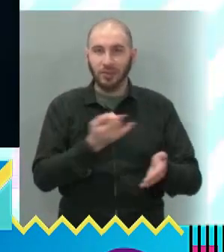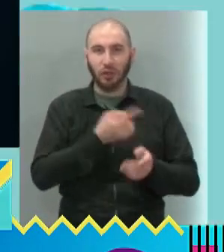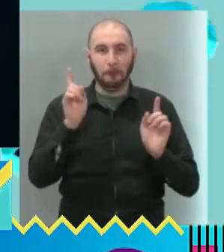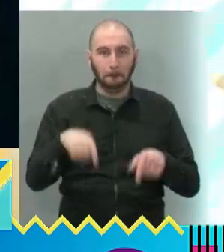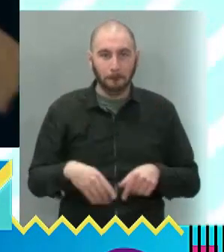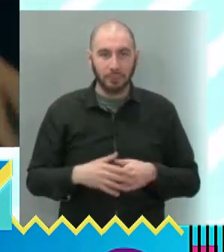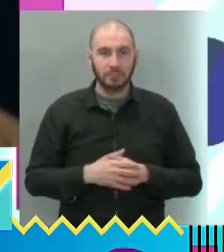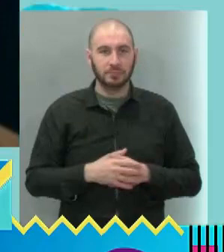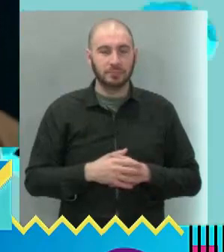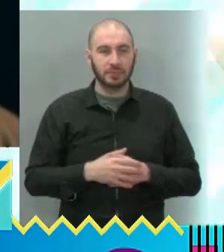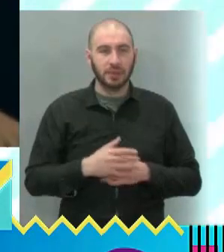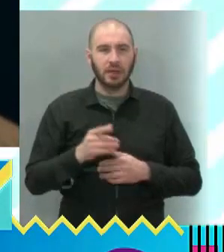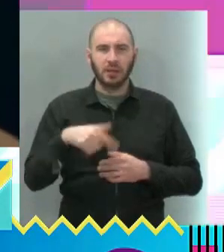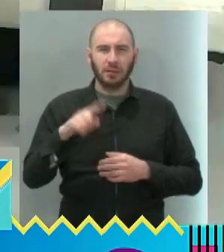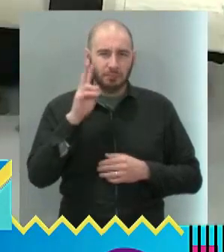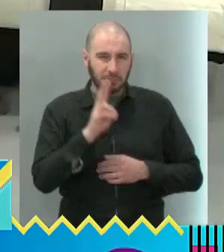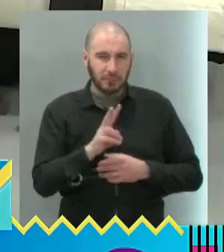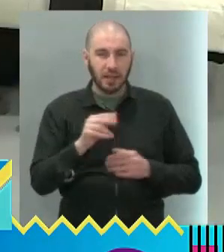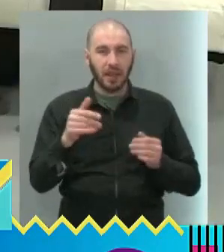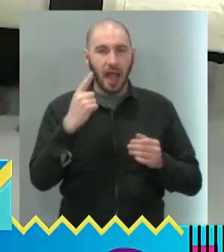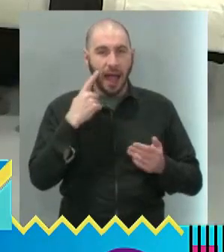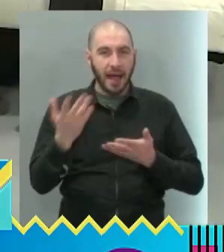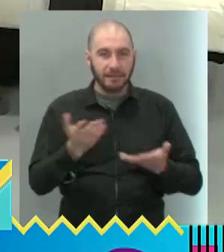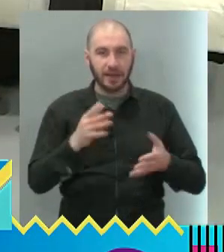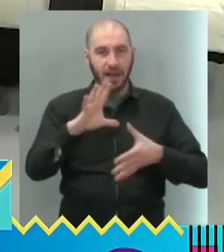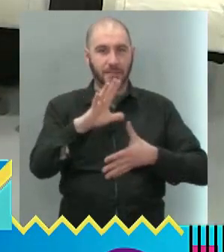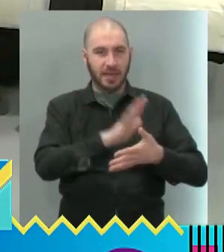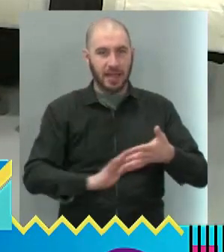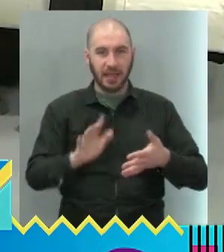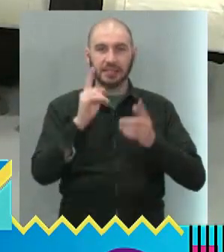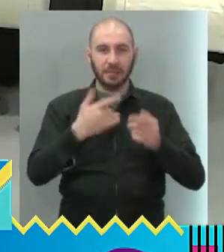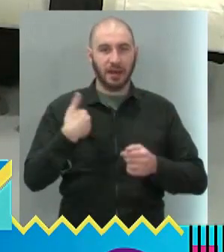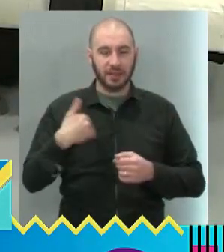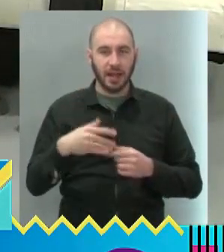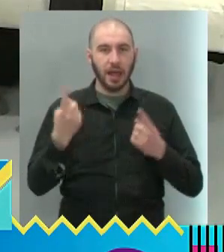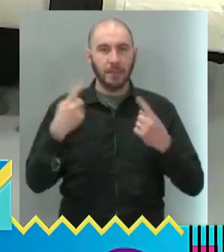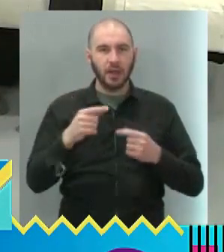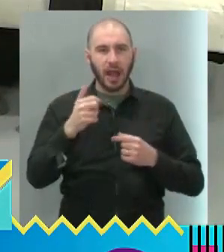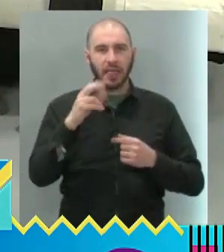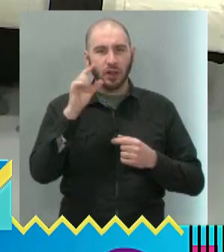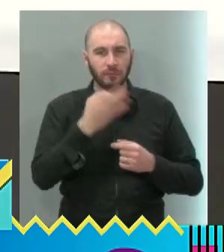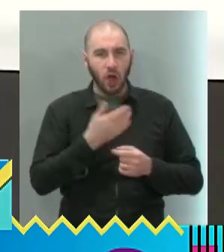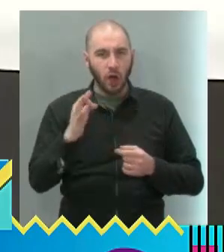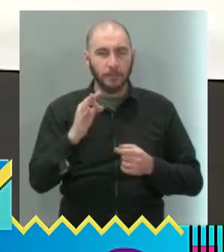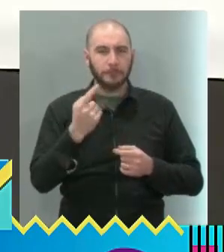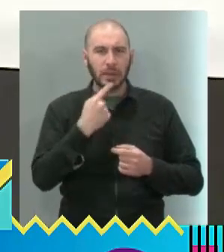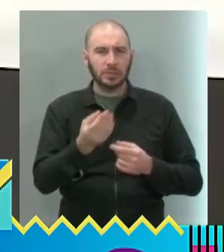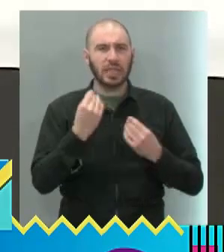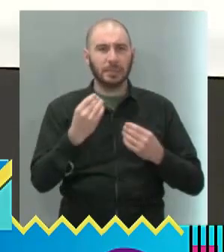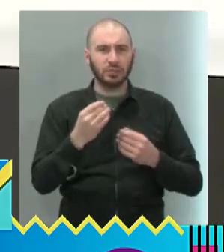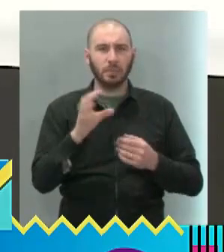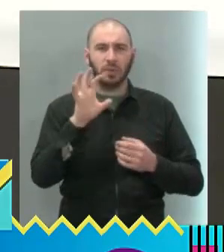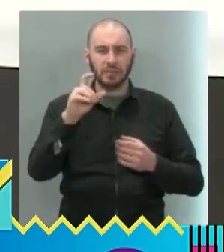derivar. Bien, bueno, pudimos ver un poco el panorama de América, también de Argentina, pero Adolfo, quiero preguntarte qué sucedía en